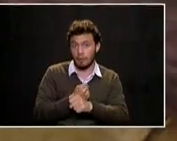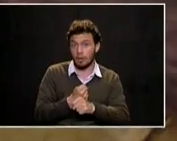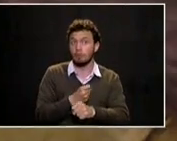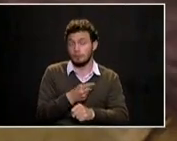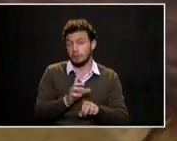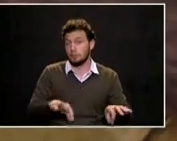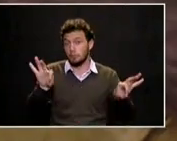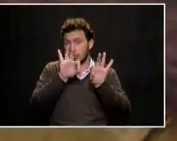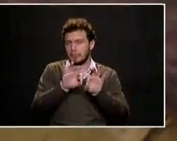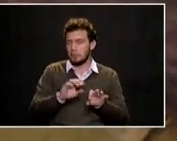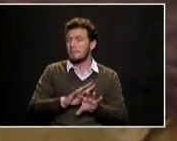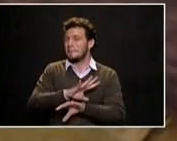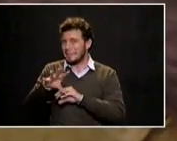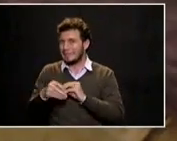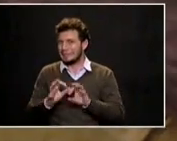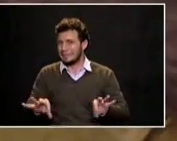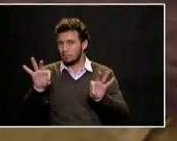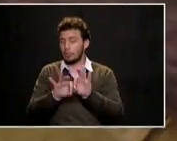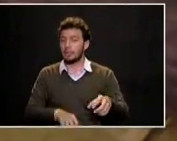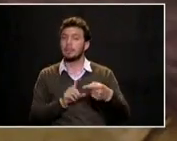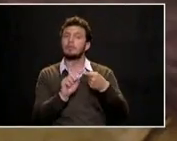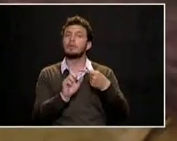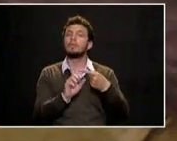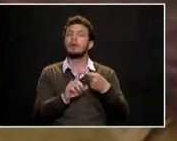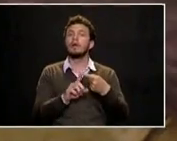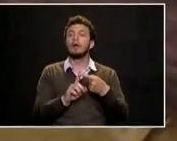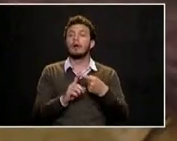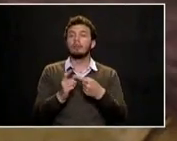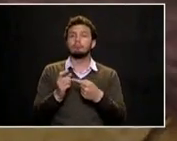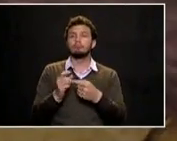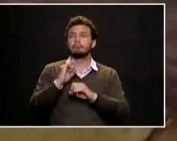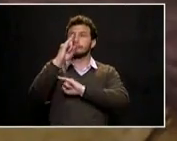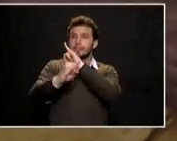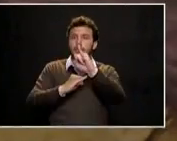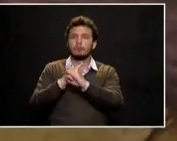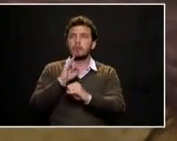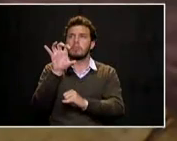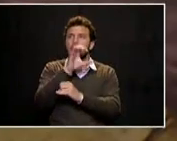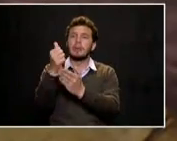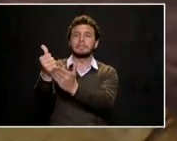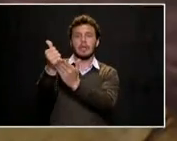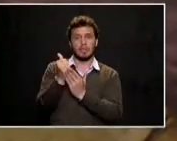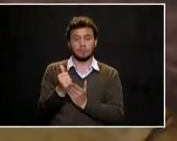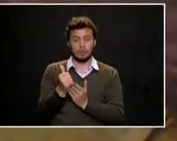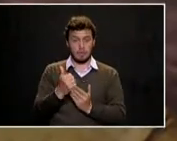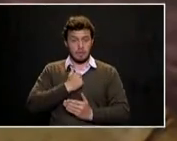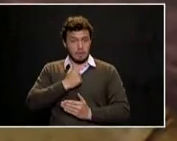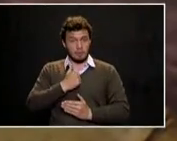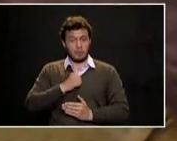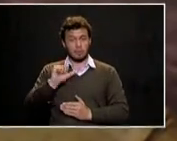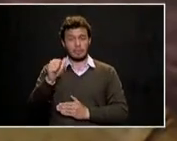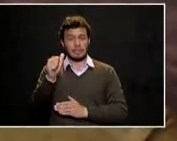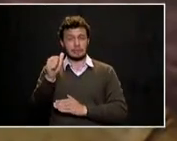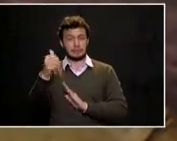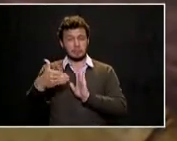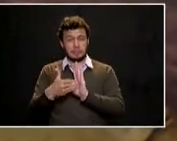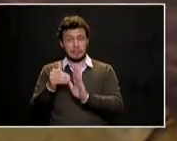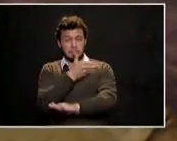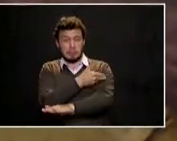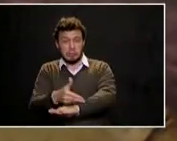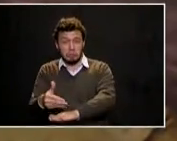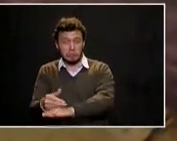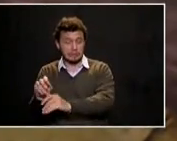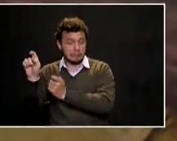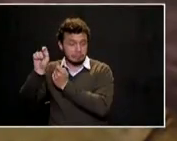Uno, nosotros tenemos que tener ayuda humanitaria internacional. Nosotros no podemos estar invirtiendo 10 mil millones de pesos en el sistema de salud para los